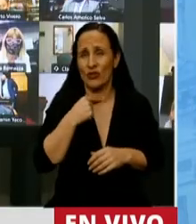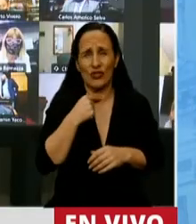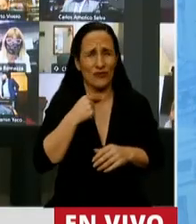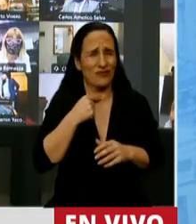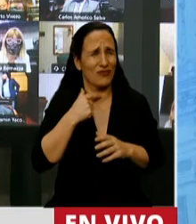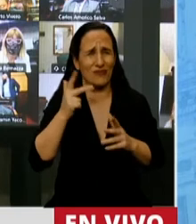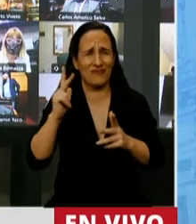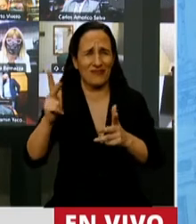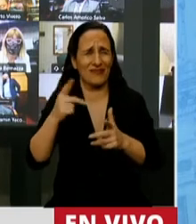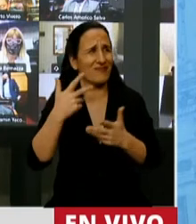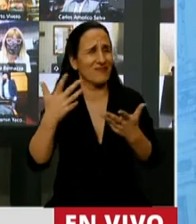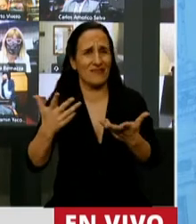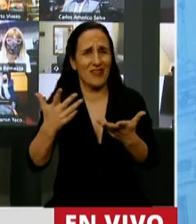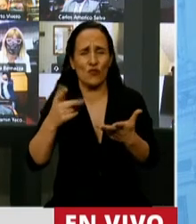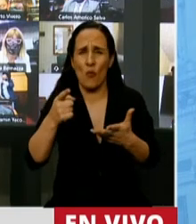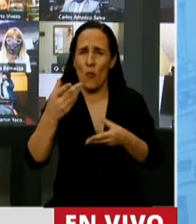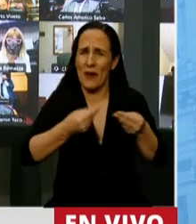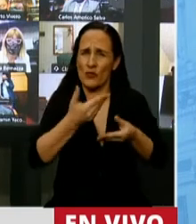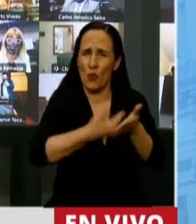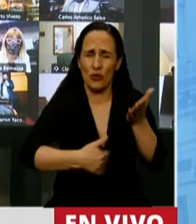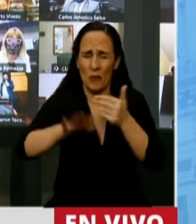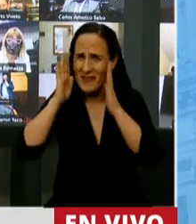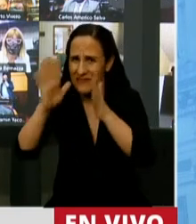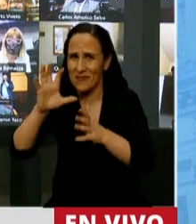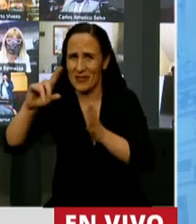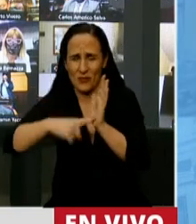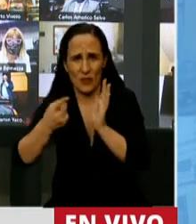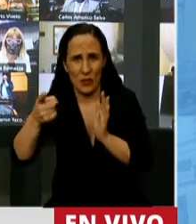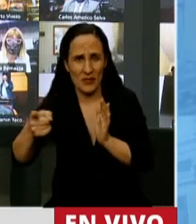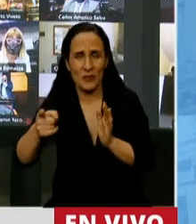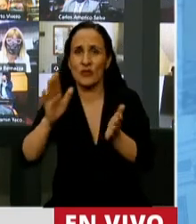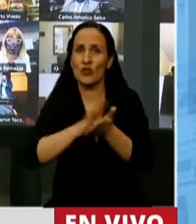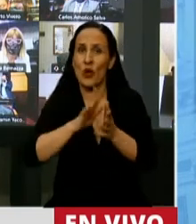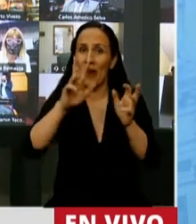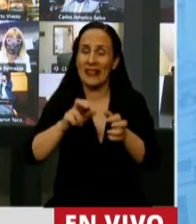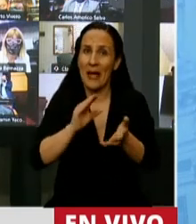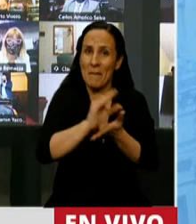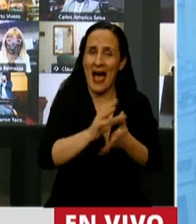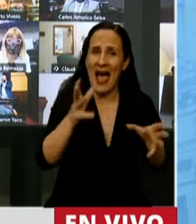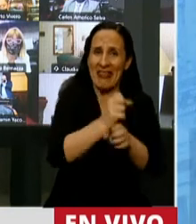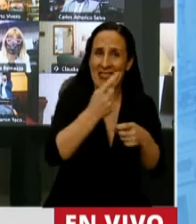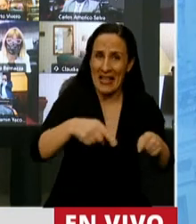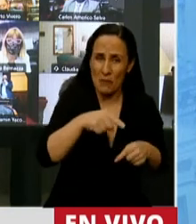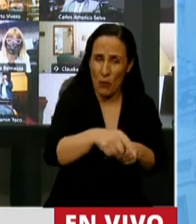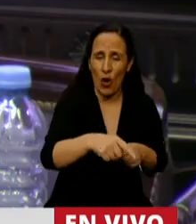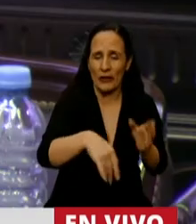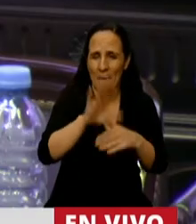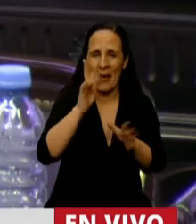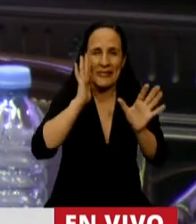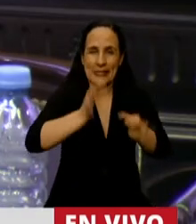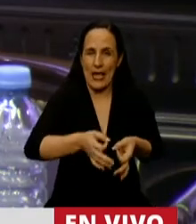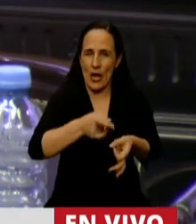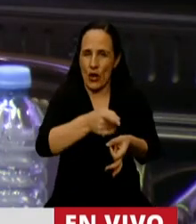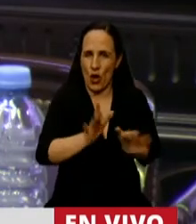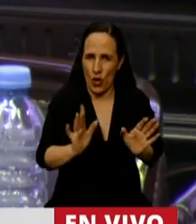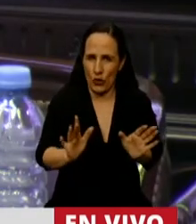digo que también es un presupuesto centralista distribución de los recursos en materia de transporte y el es el ejemplo más nítido de ellos y en